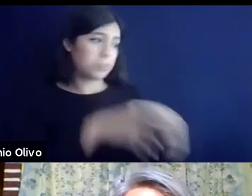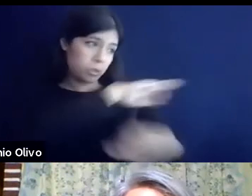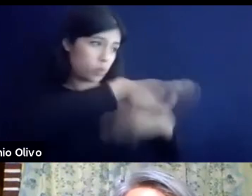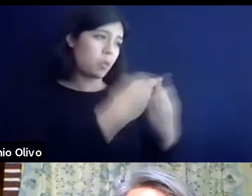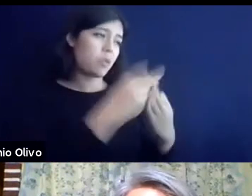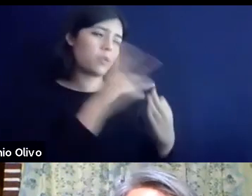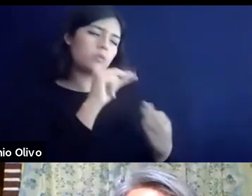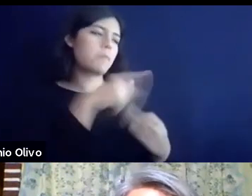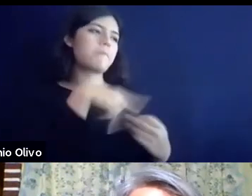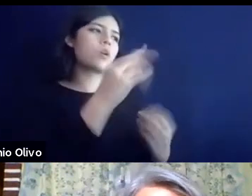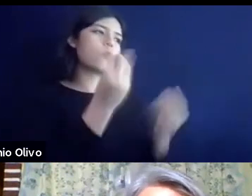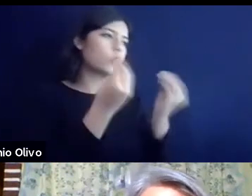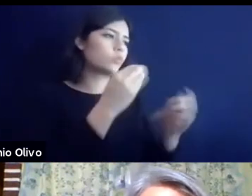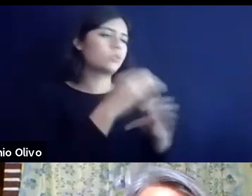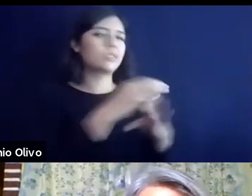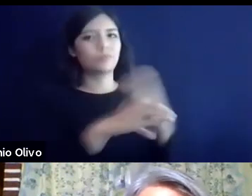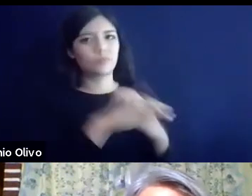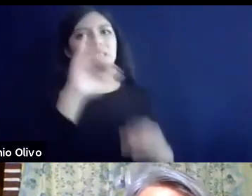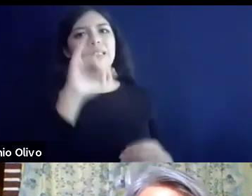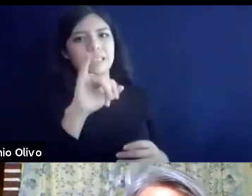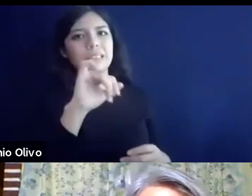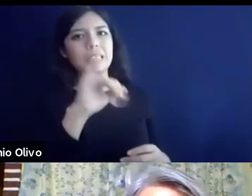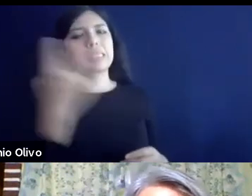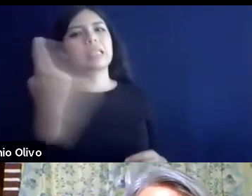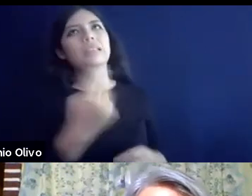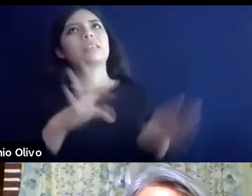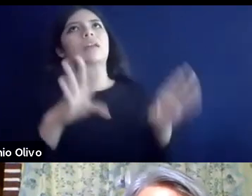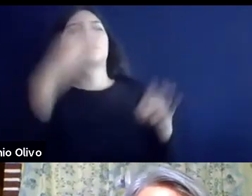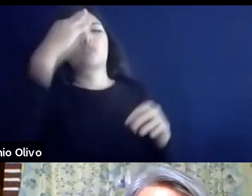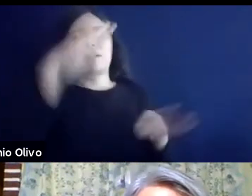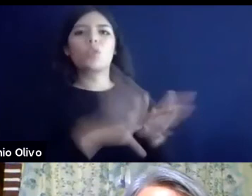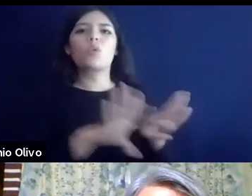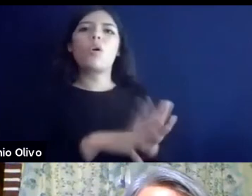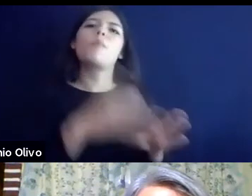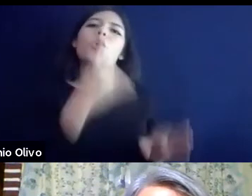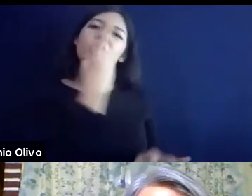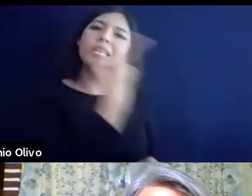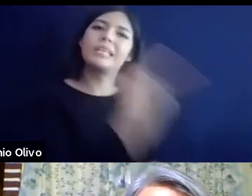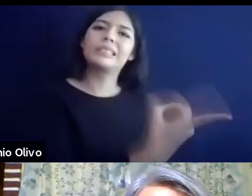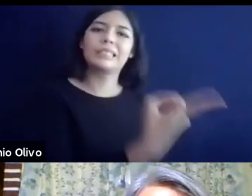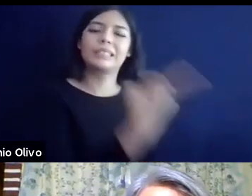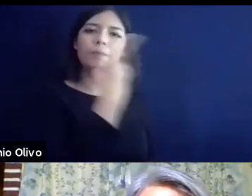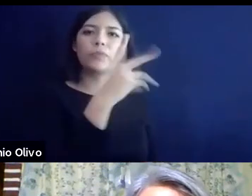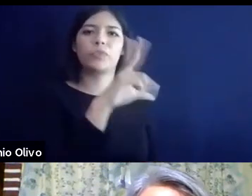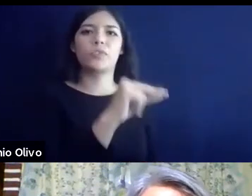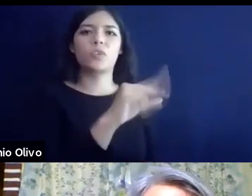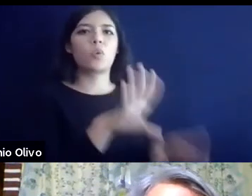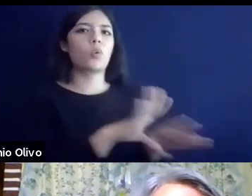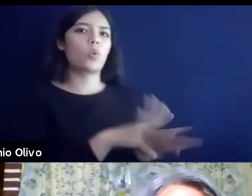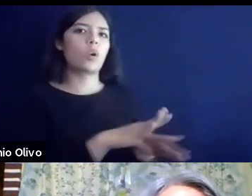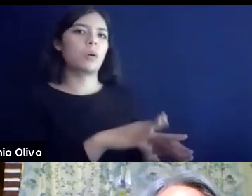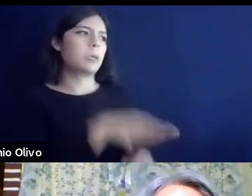han hablado mucho en el diplomado, saber hablar con las familias y ver que con